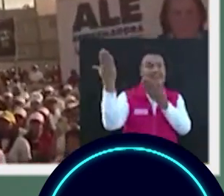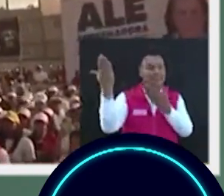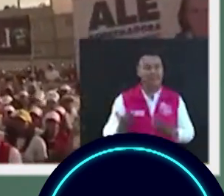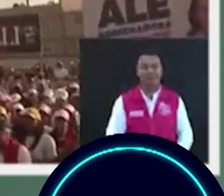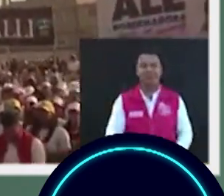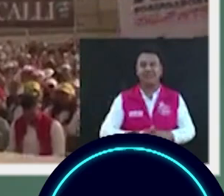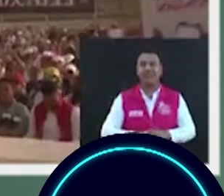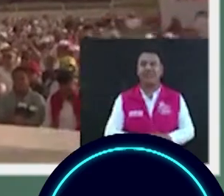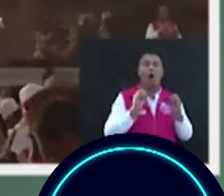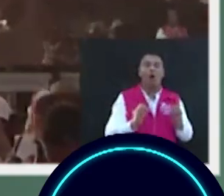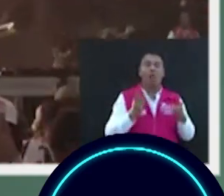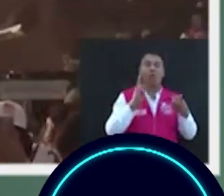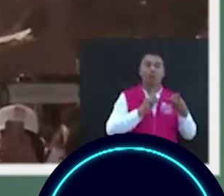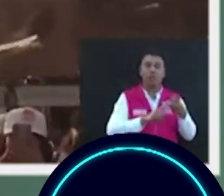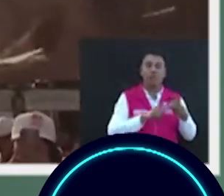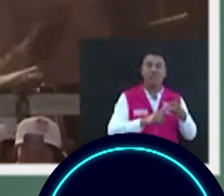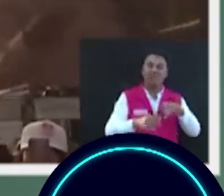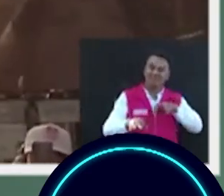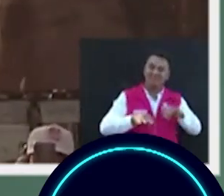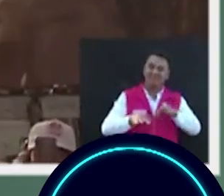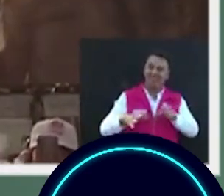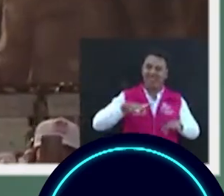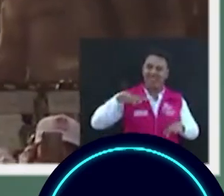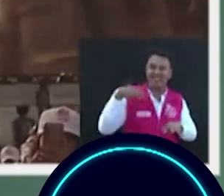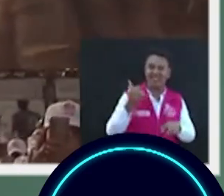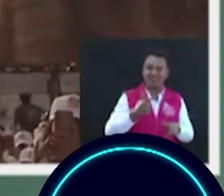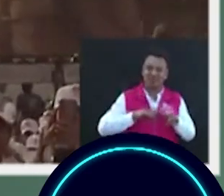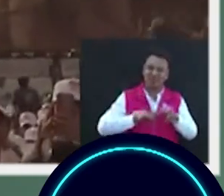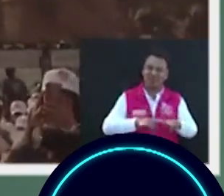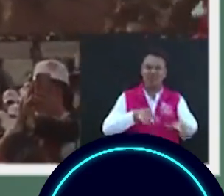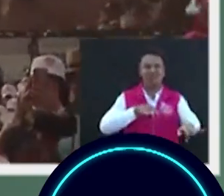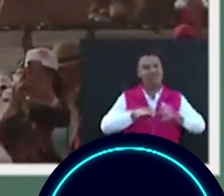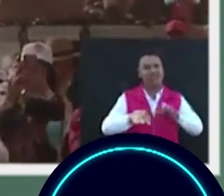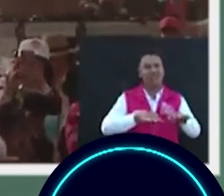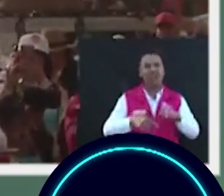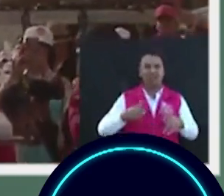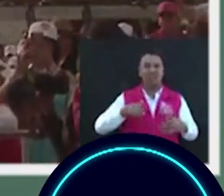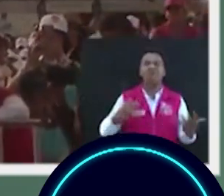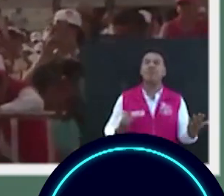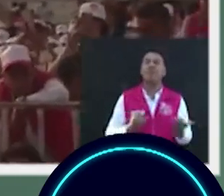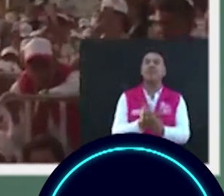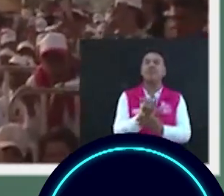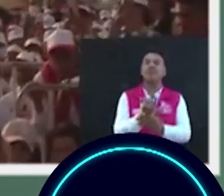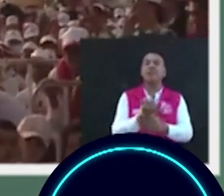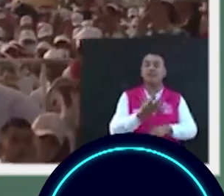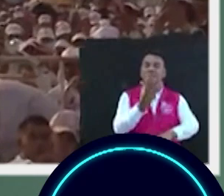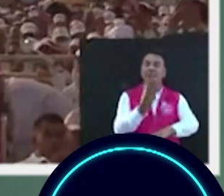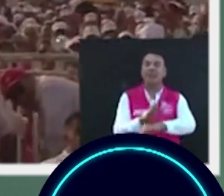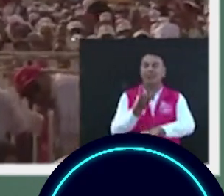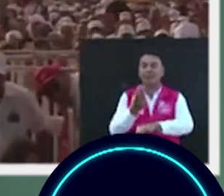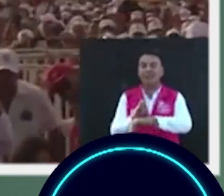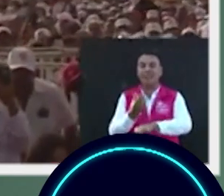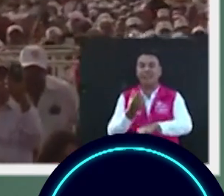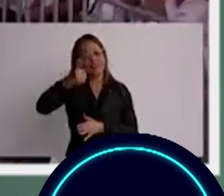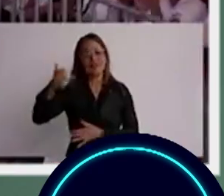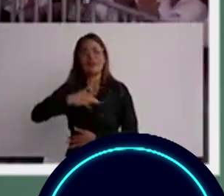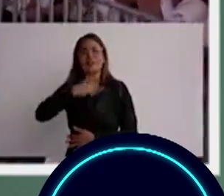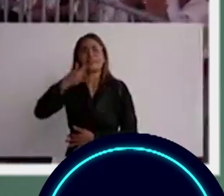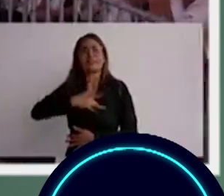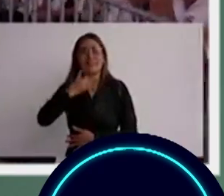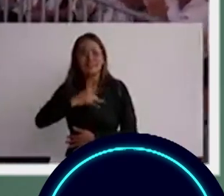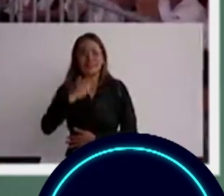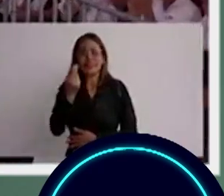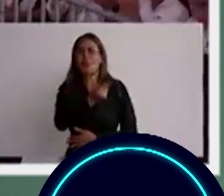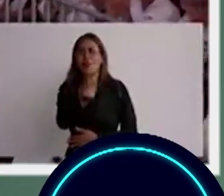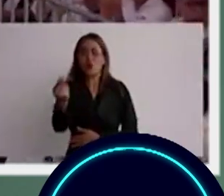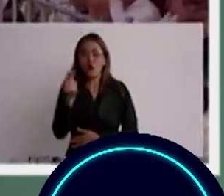sí está en desventaja. Ella lo sabe, arranca, lo ha dicho. Las elecciones no se ganan con encuestas, sino con votos, pero